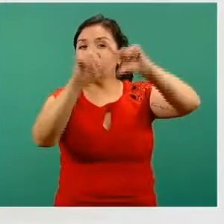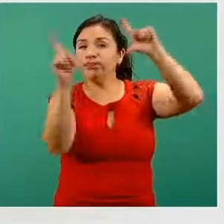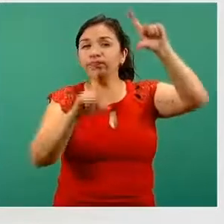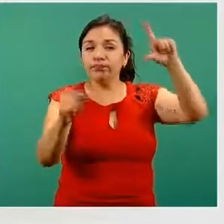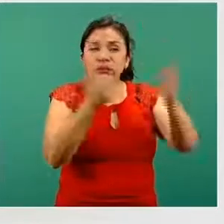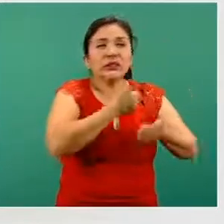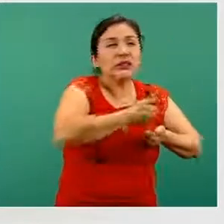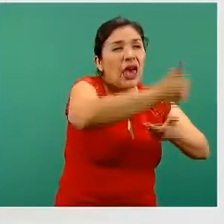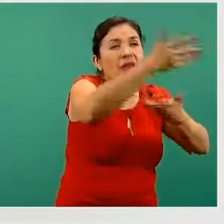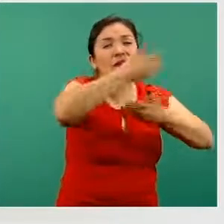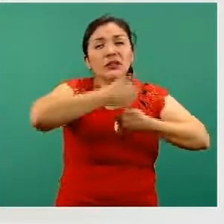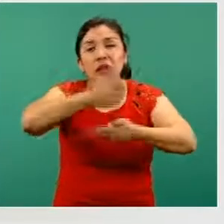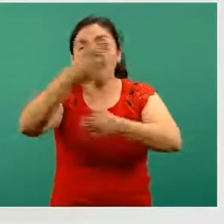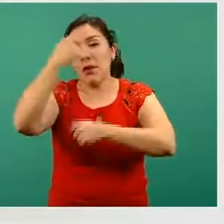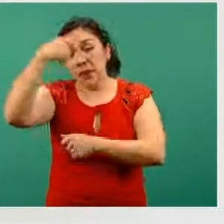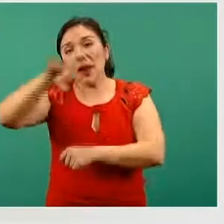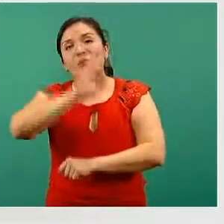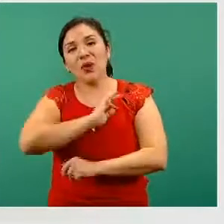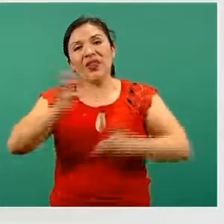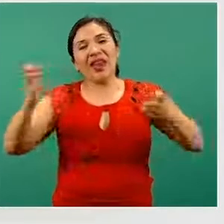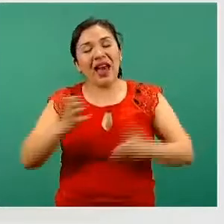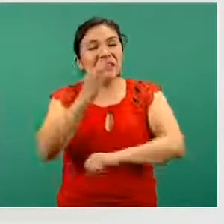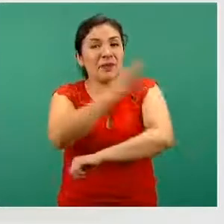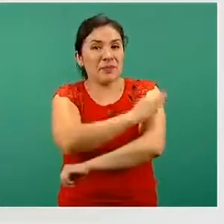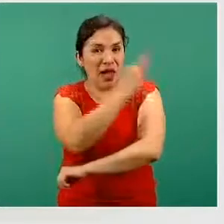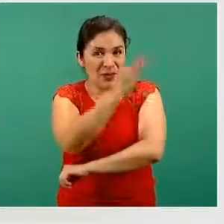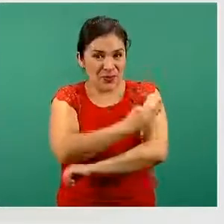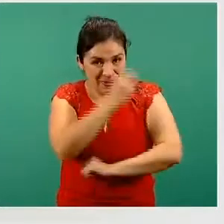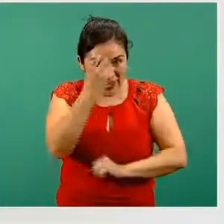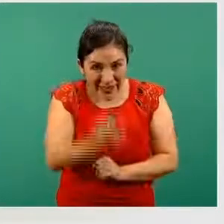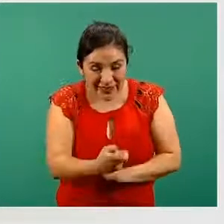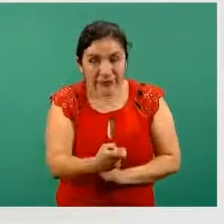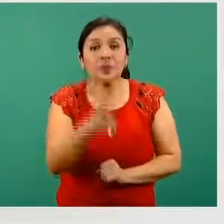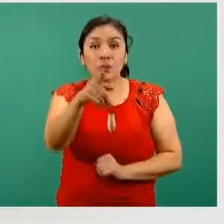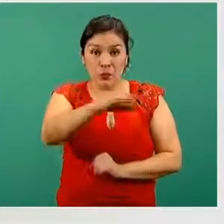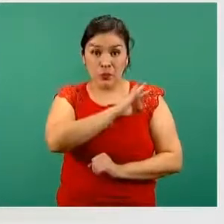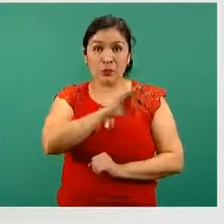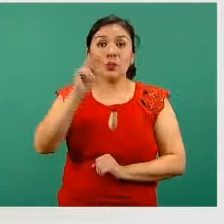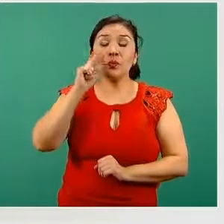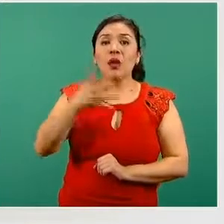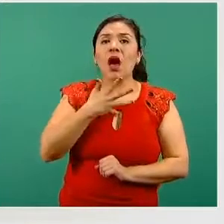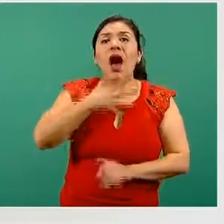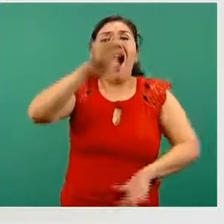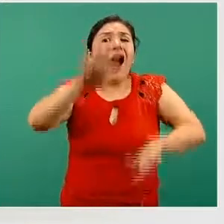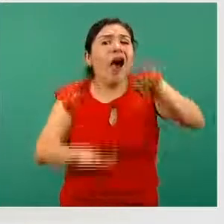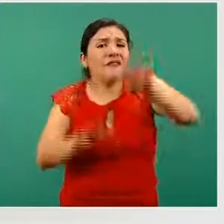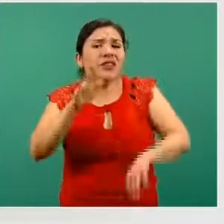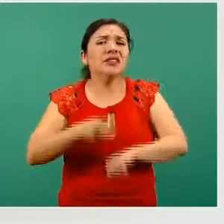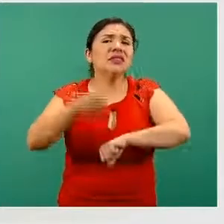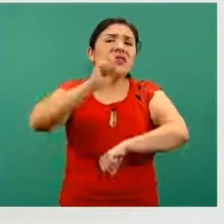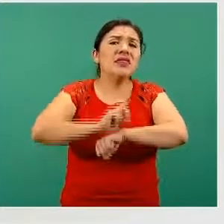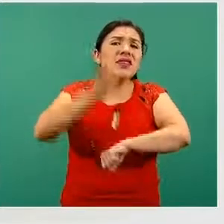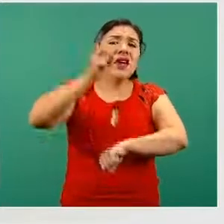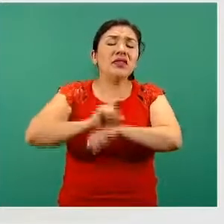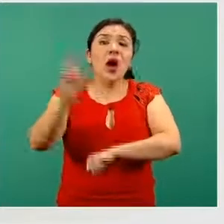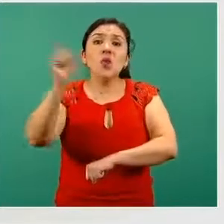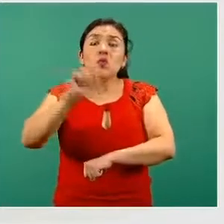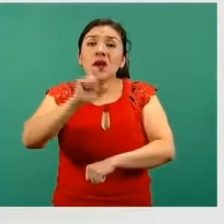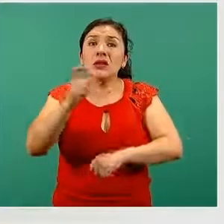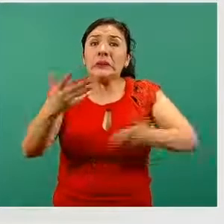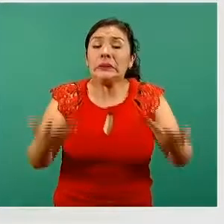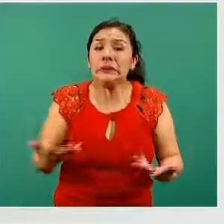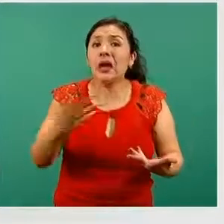federativas, pues bueno, se pueda llevar a cabo la estrategia. Y como pueden notar, hay días en donde obviamente cuando además se